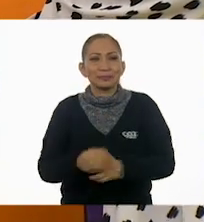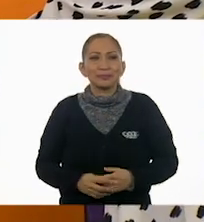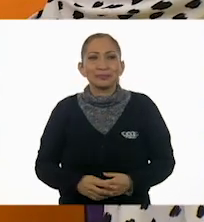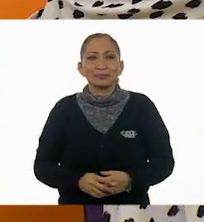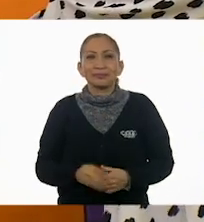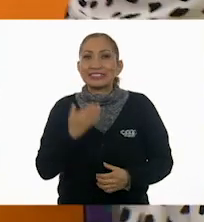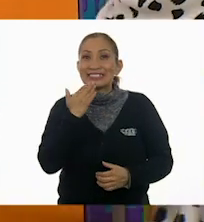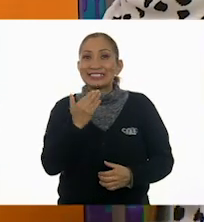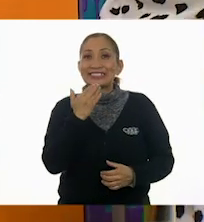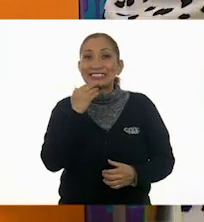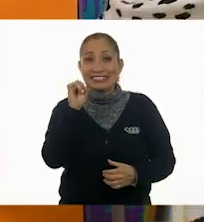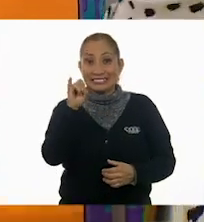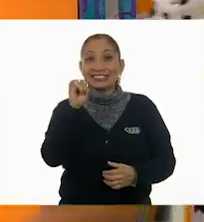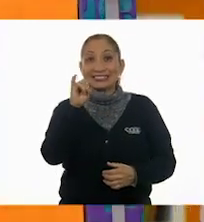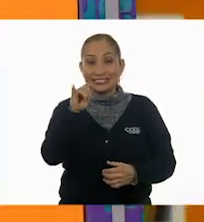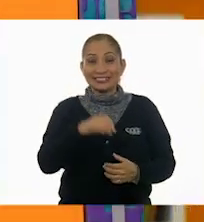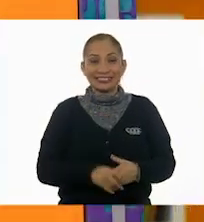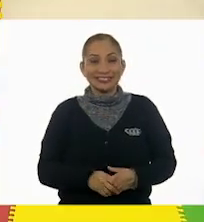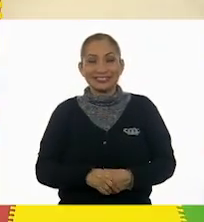Muy bien. Sí.